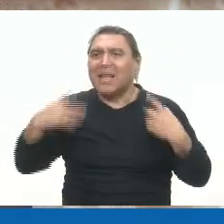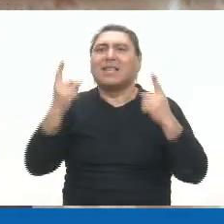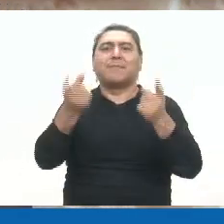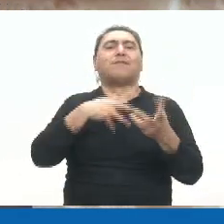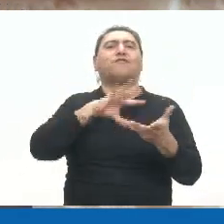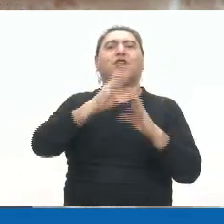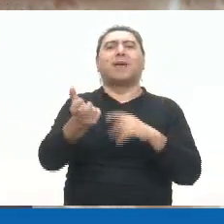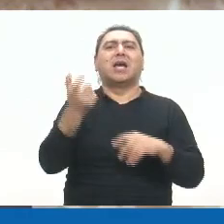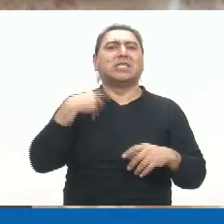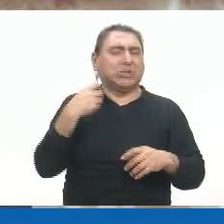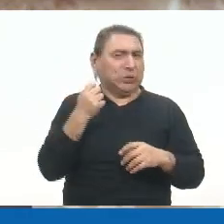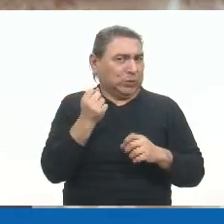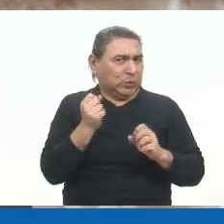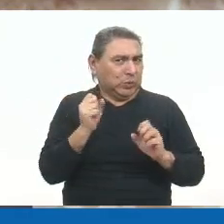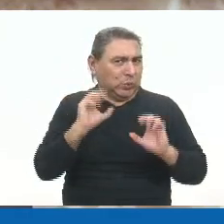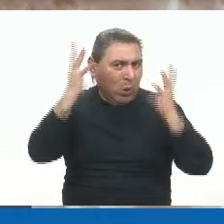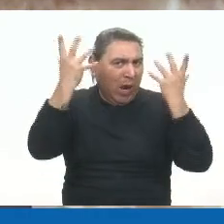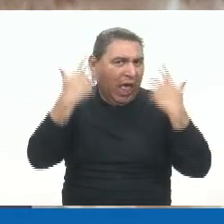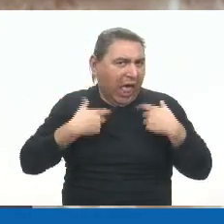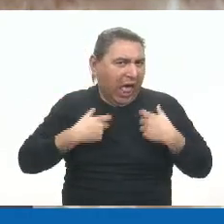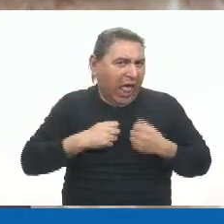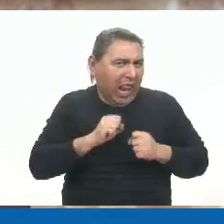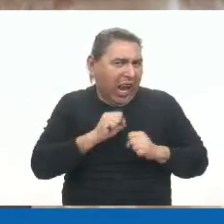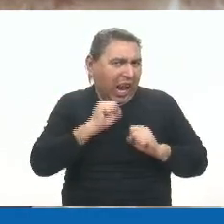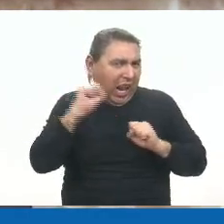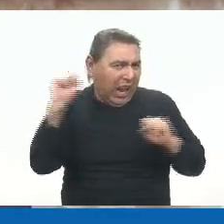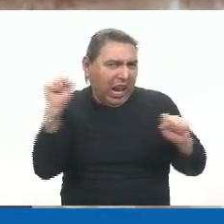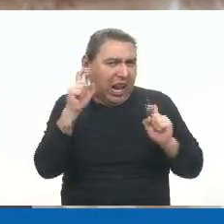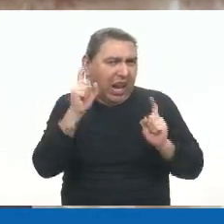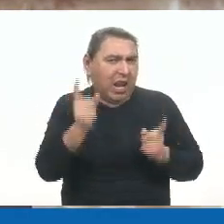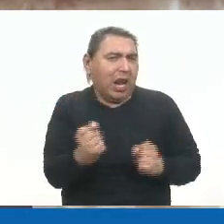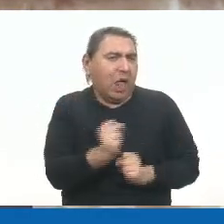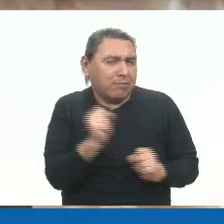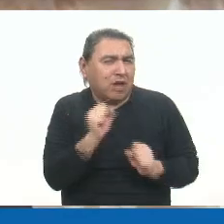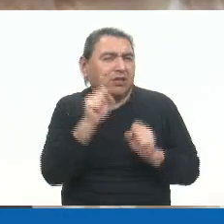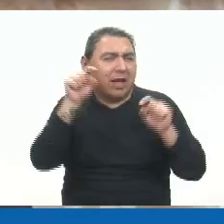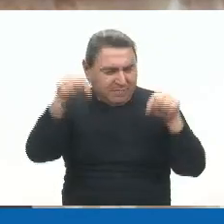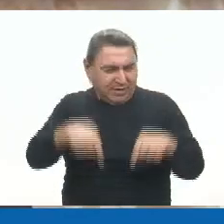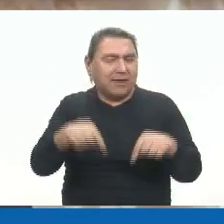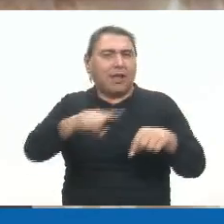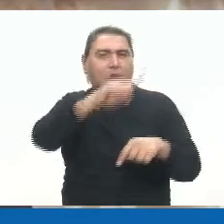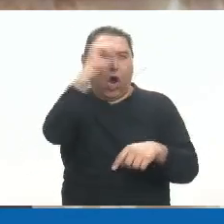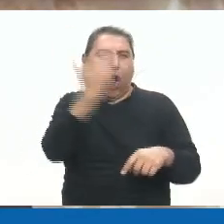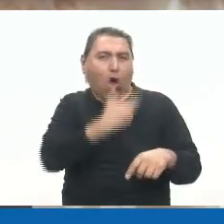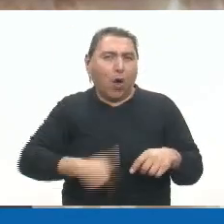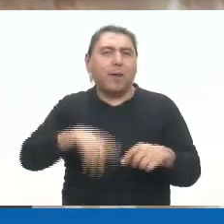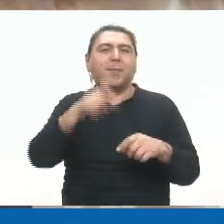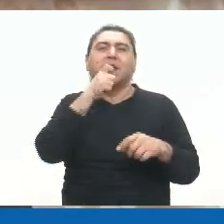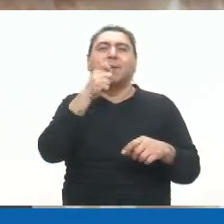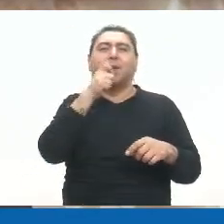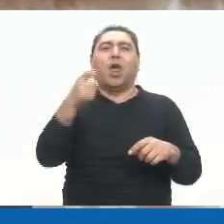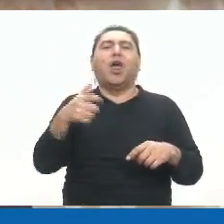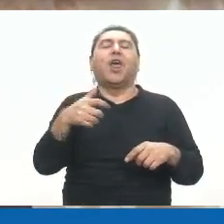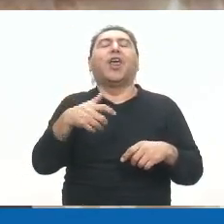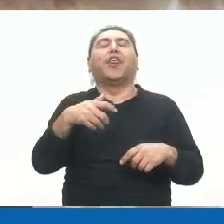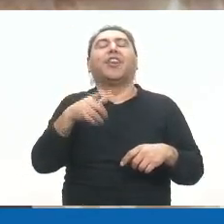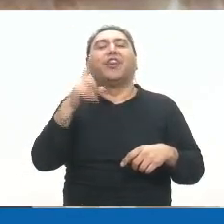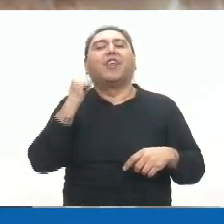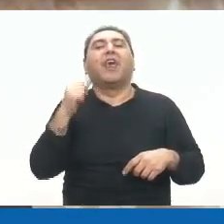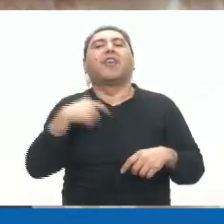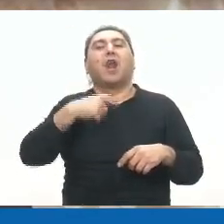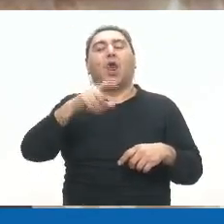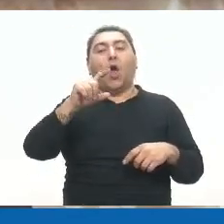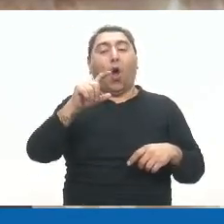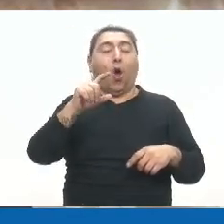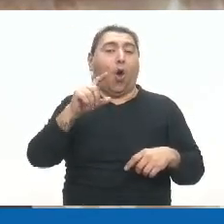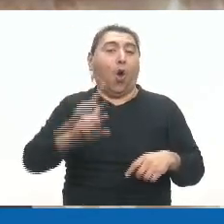crueldad también es moneda corriente de este gobierno nacional el día del orgullo gay se despidieron también